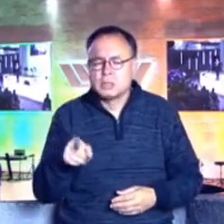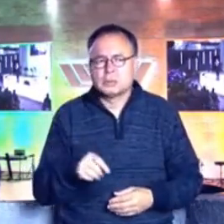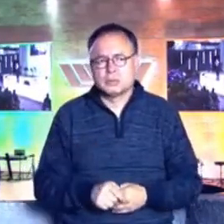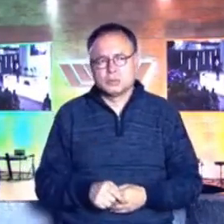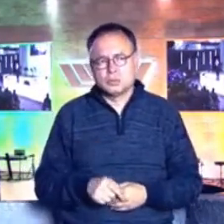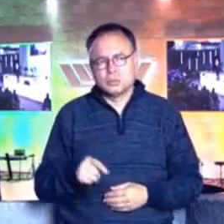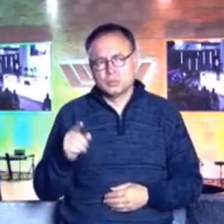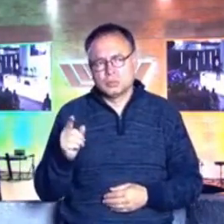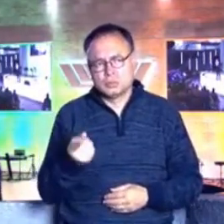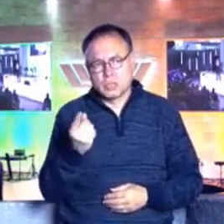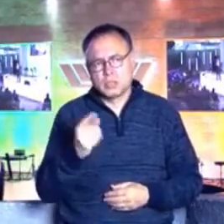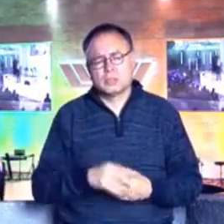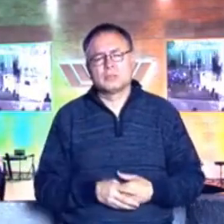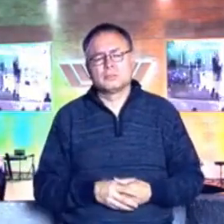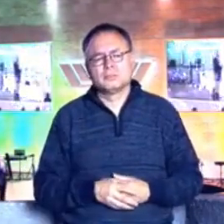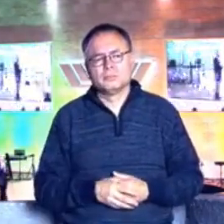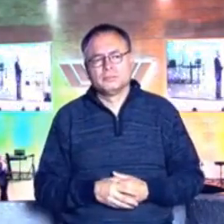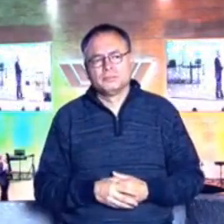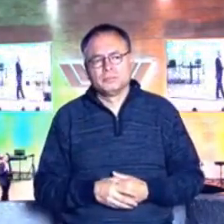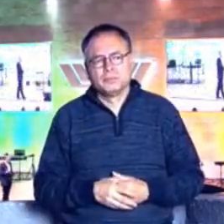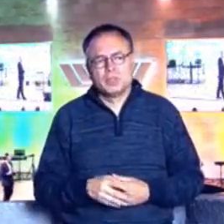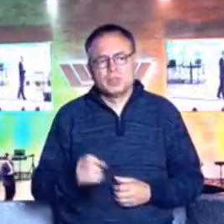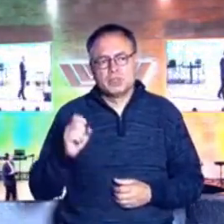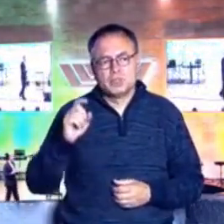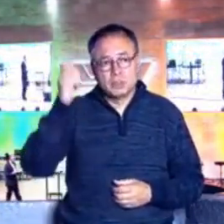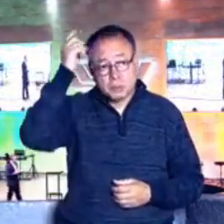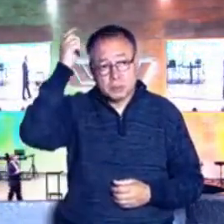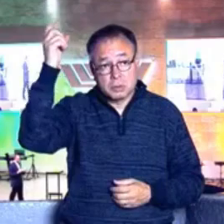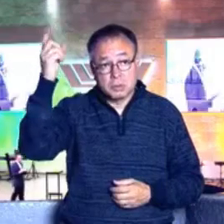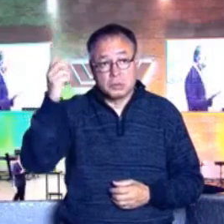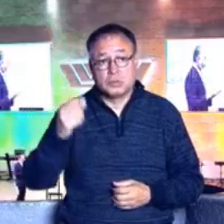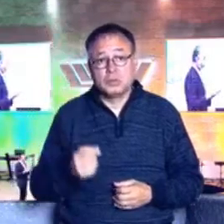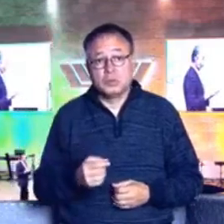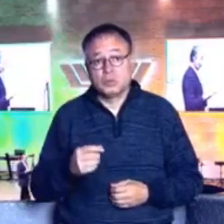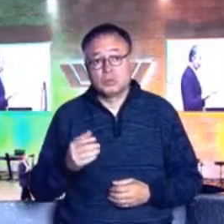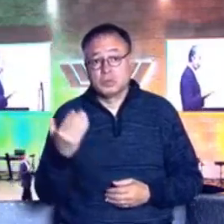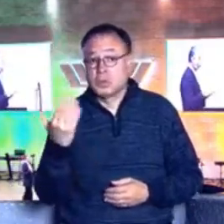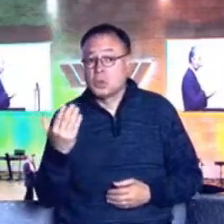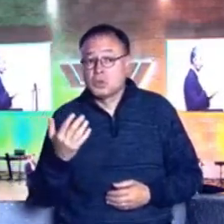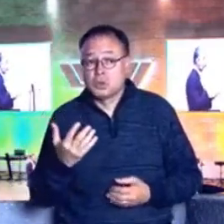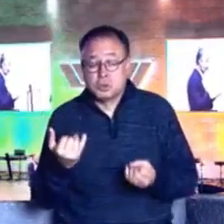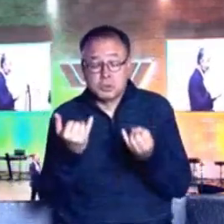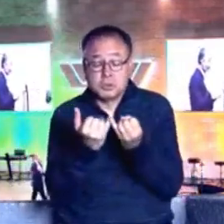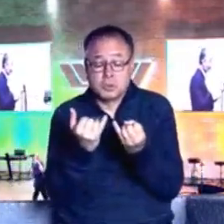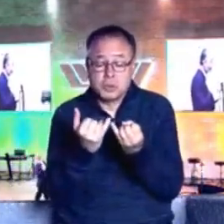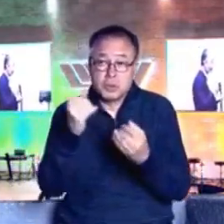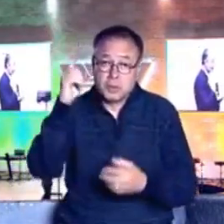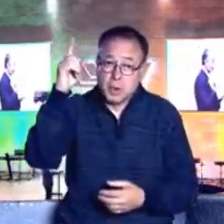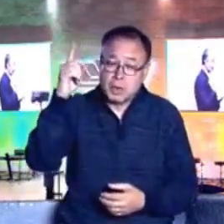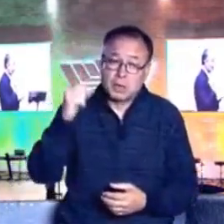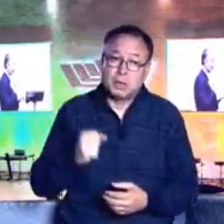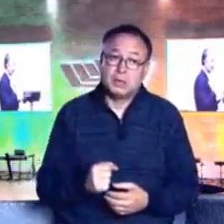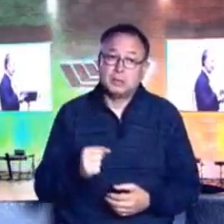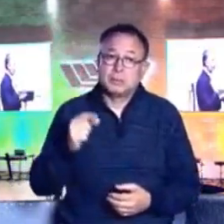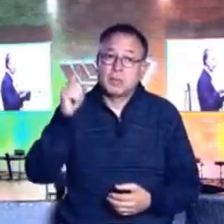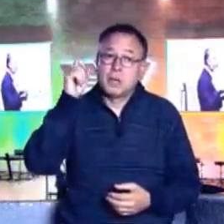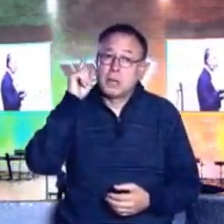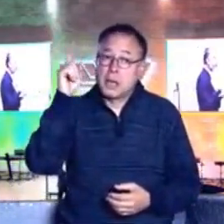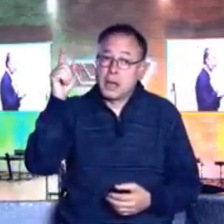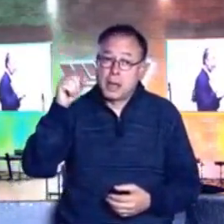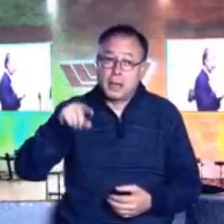idea de que Dios nos creó a su imagen y semejanza Dios como padre proveedor es